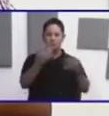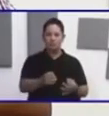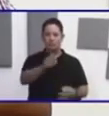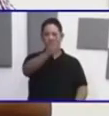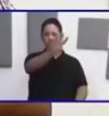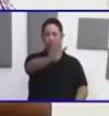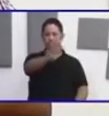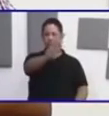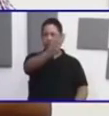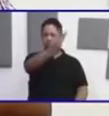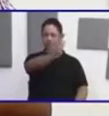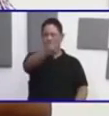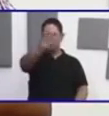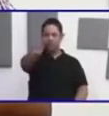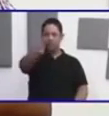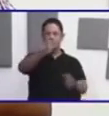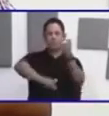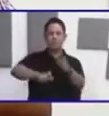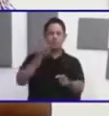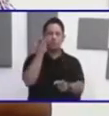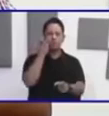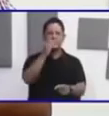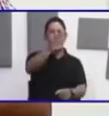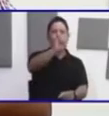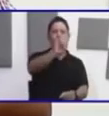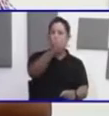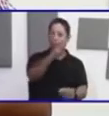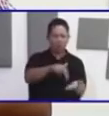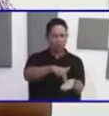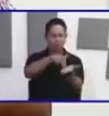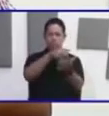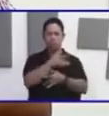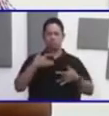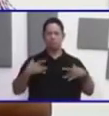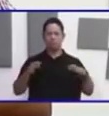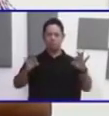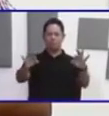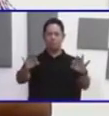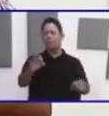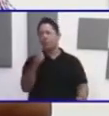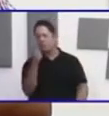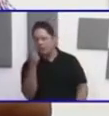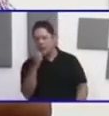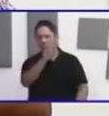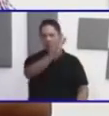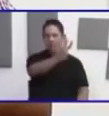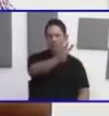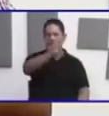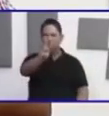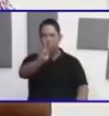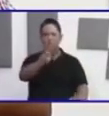casos, tenemos 50 casos que ya están recuperados y están 23 pendientes por recuperar con una evolución buena,